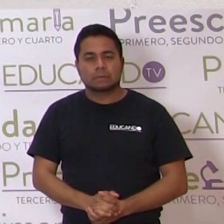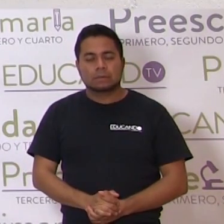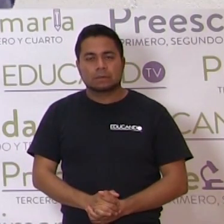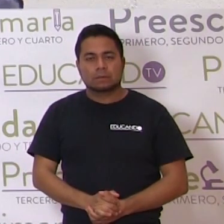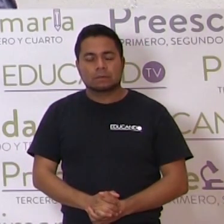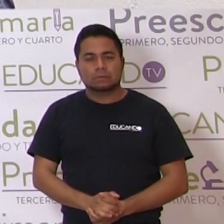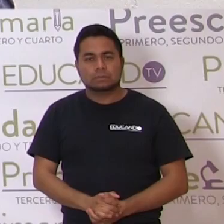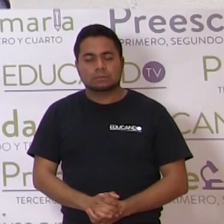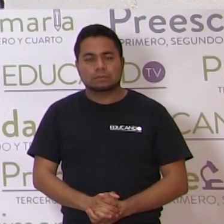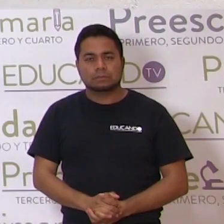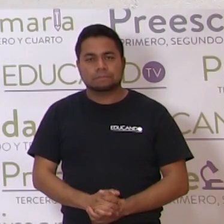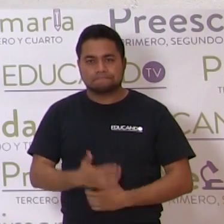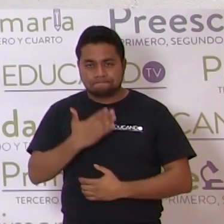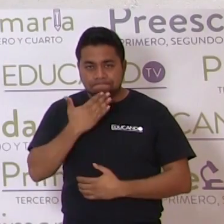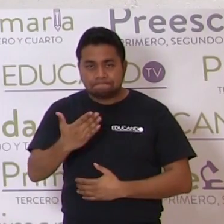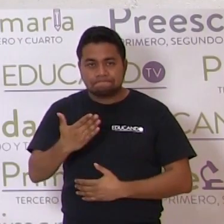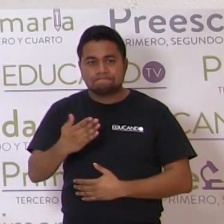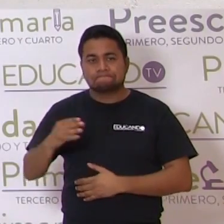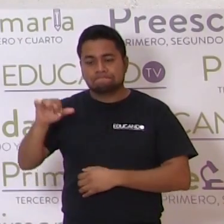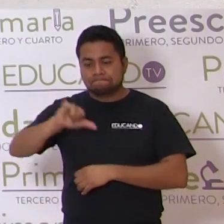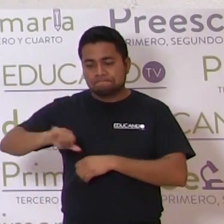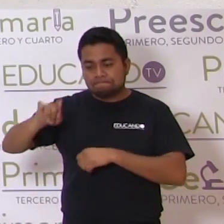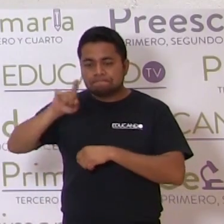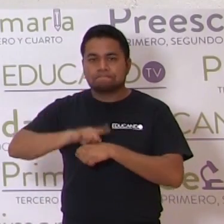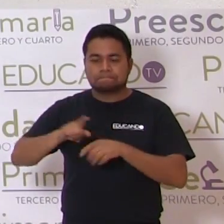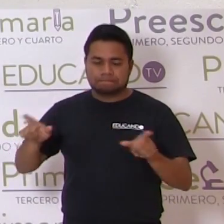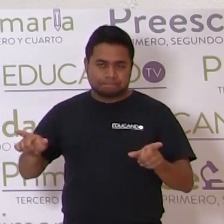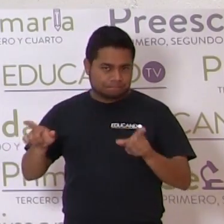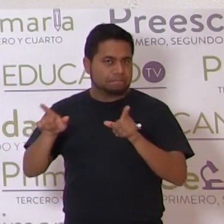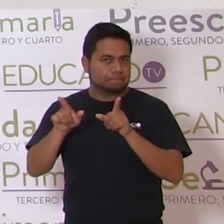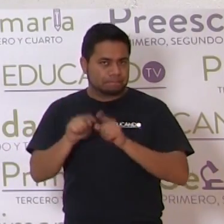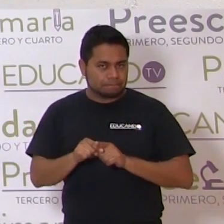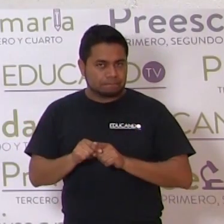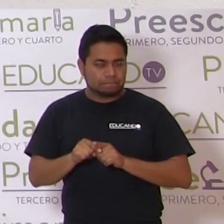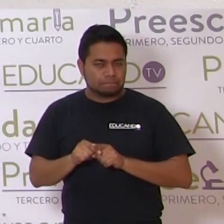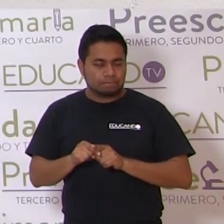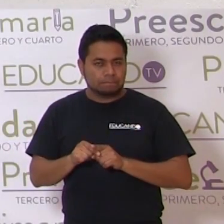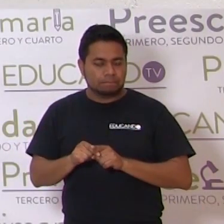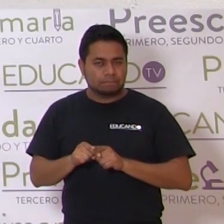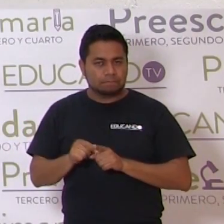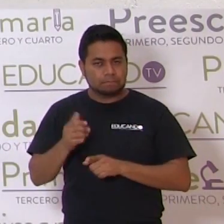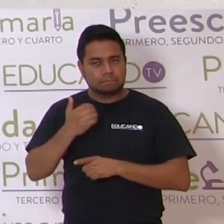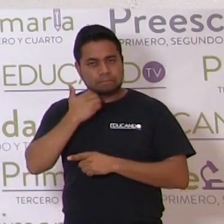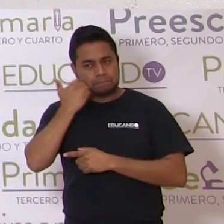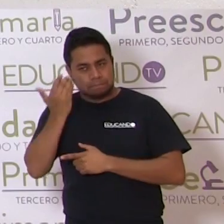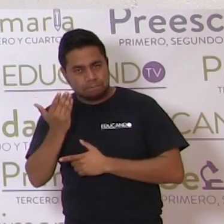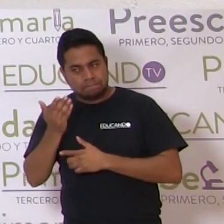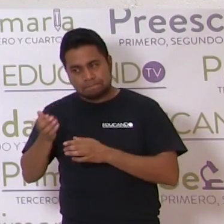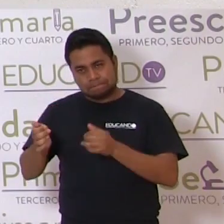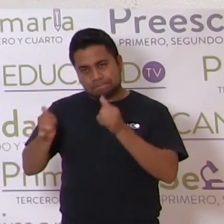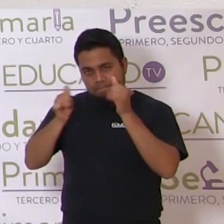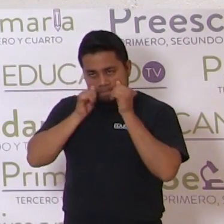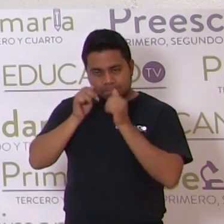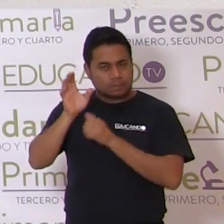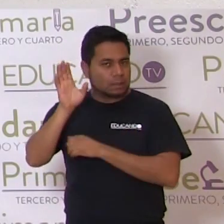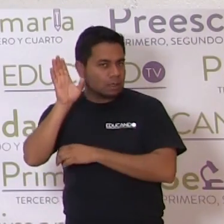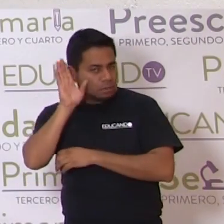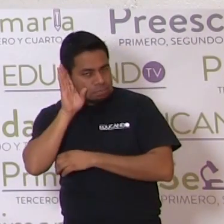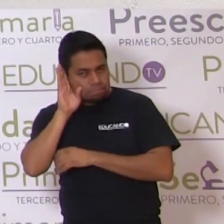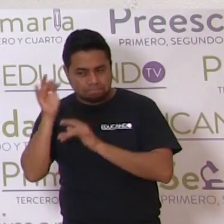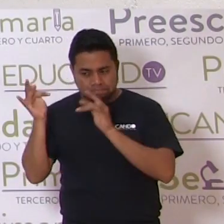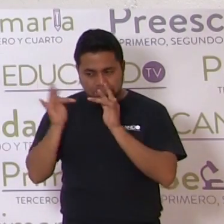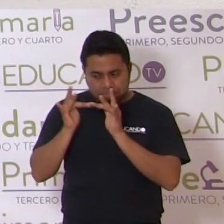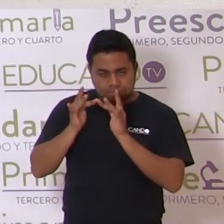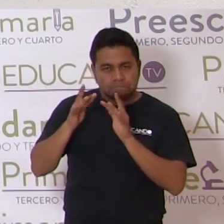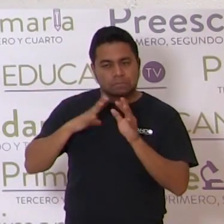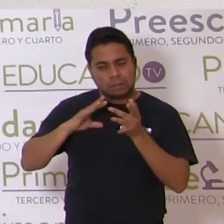que por mi parte ha sido todo. Queremos escucharlos. Estamos